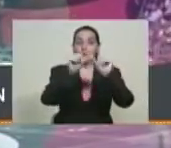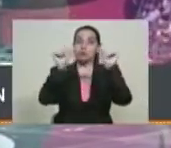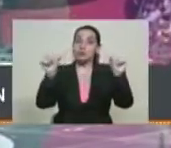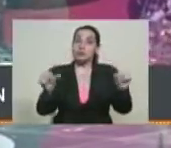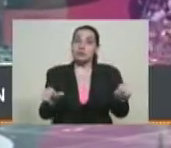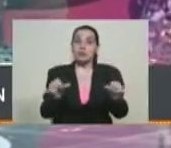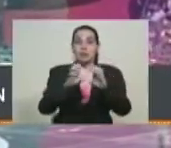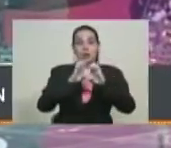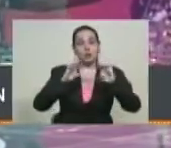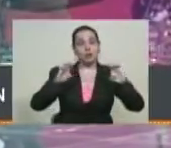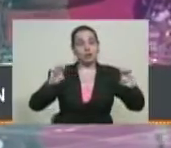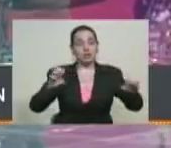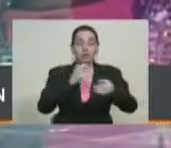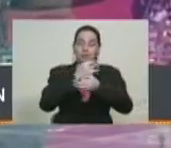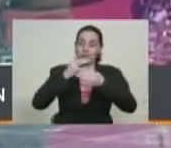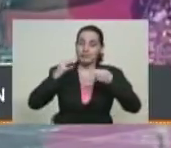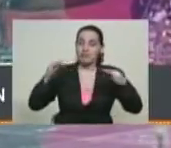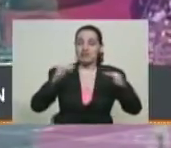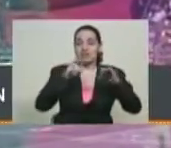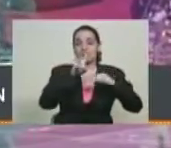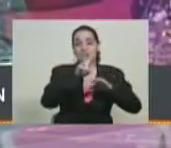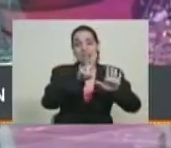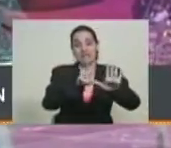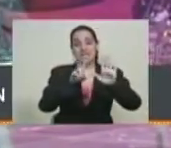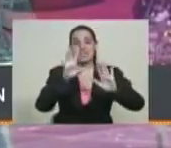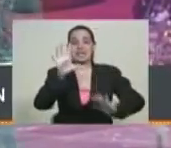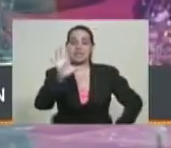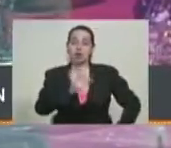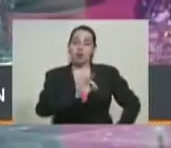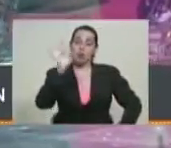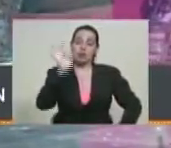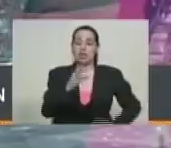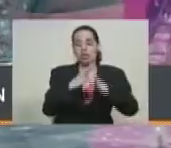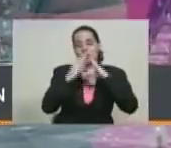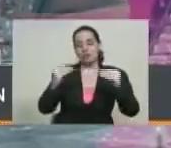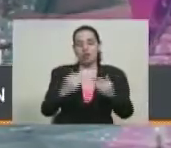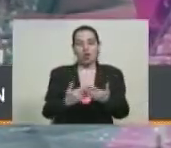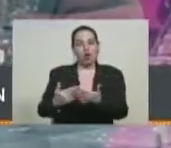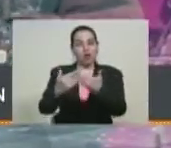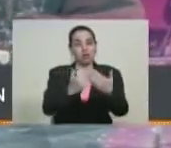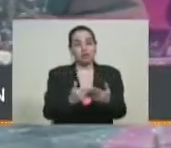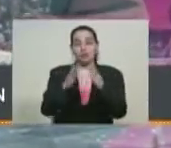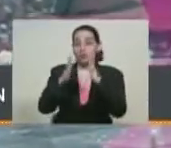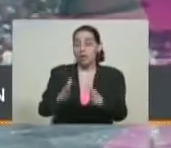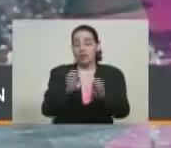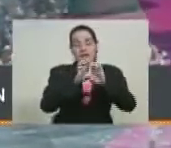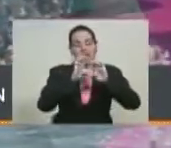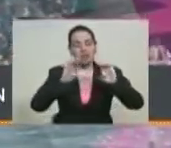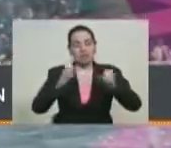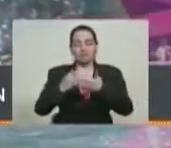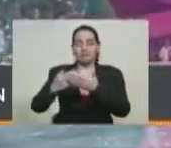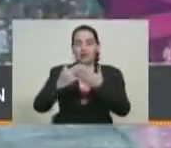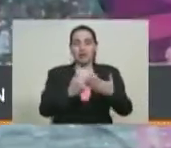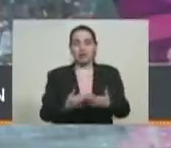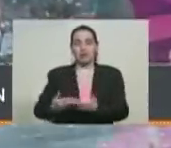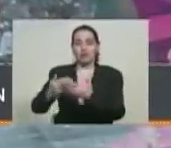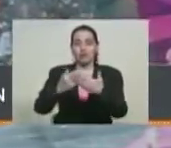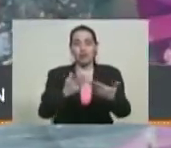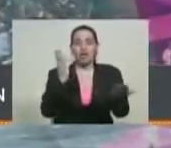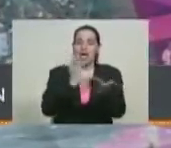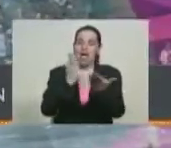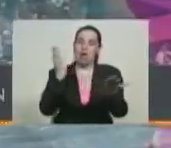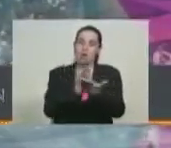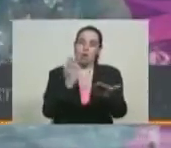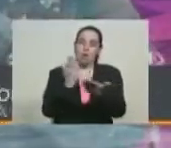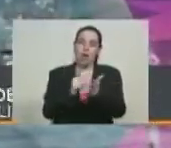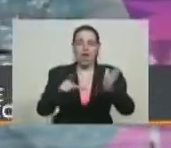educativo donde el 75% de los estudiantes estudian en escuelas y liceos públicos